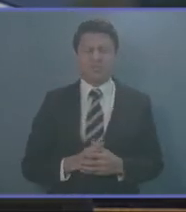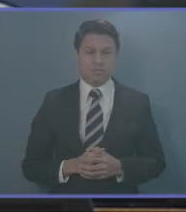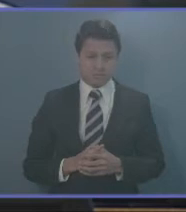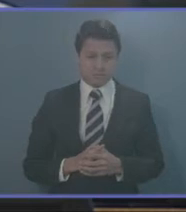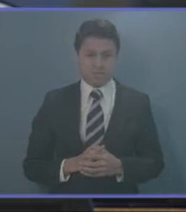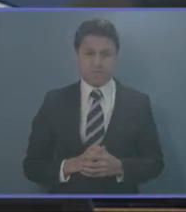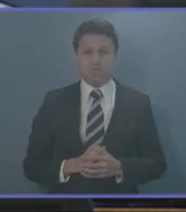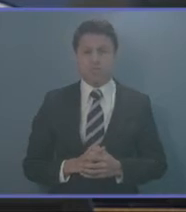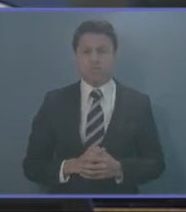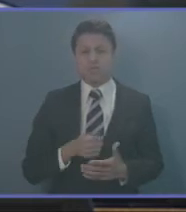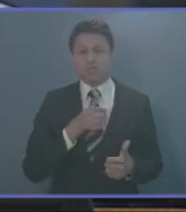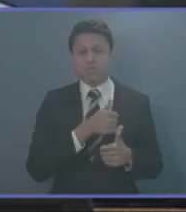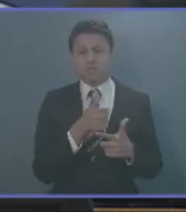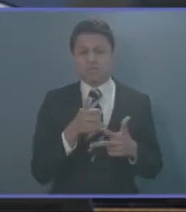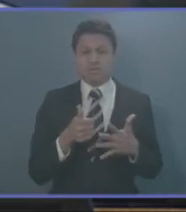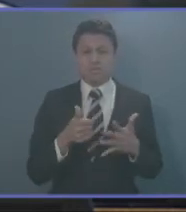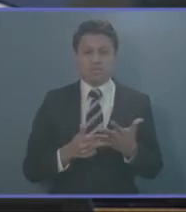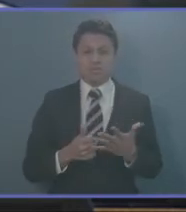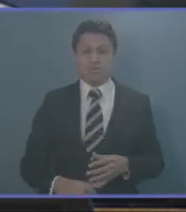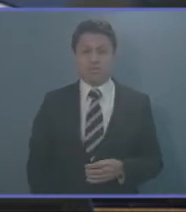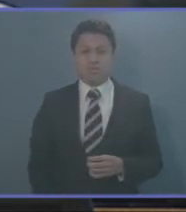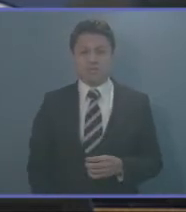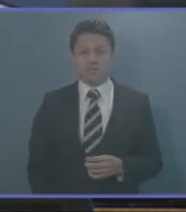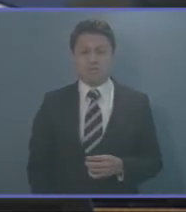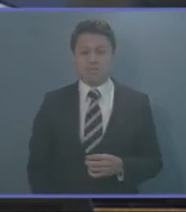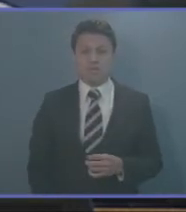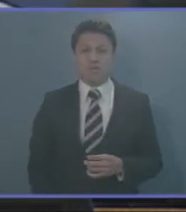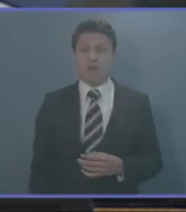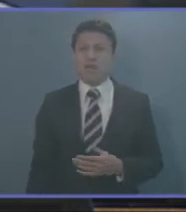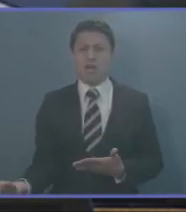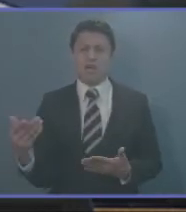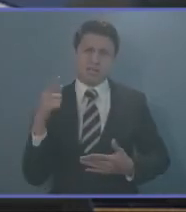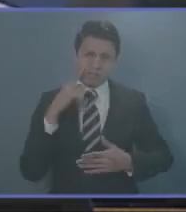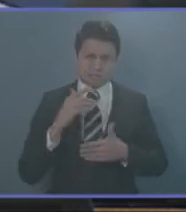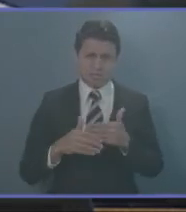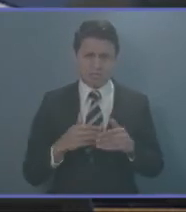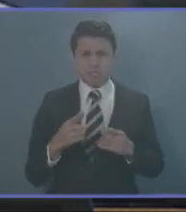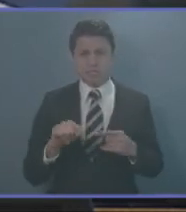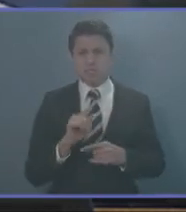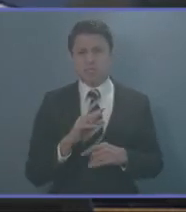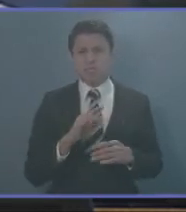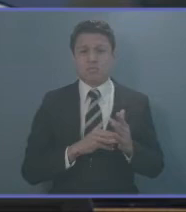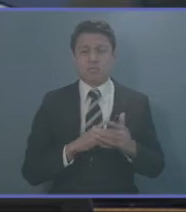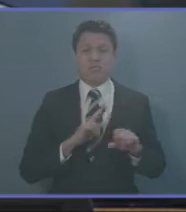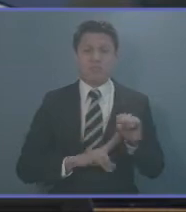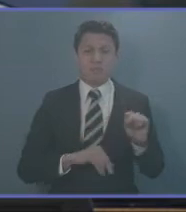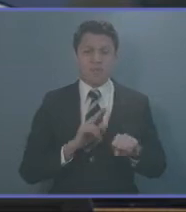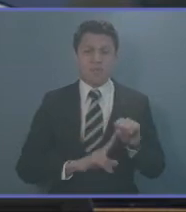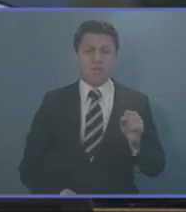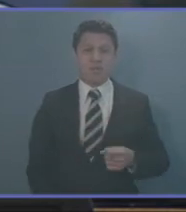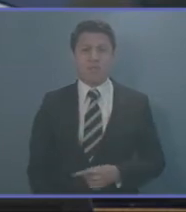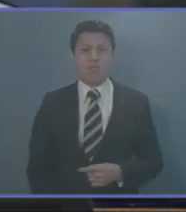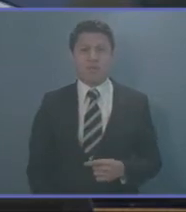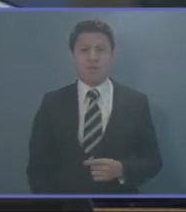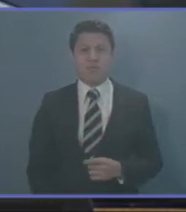más adicional por cada millar o fracción 45 centavos de dólar sobre el exceso de 5.000 dólares.